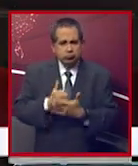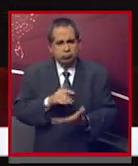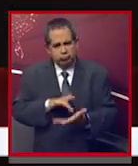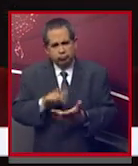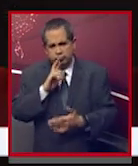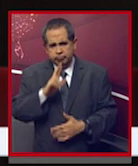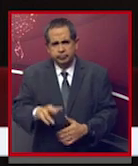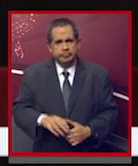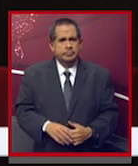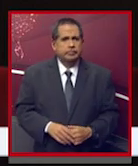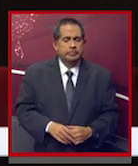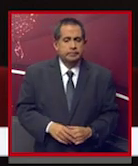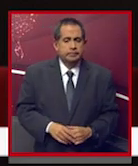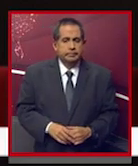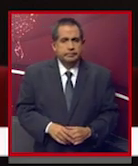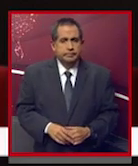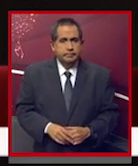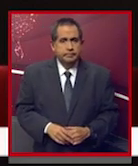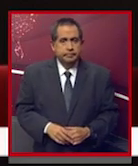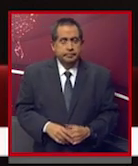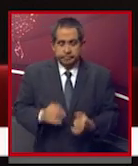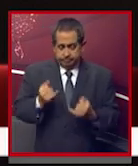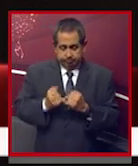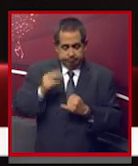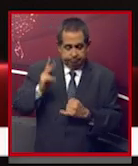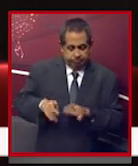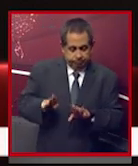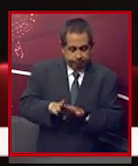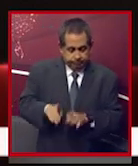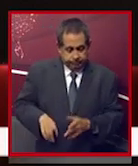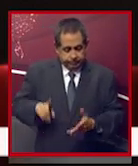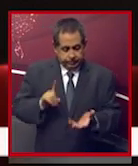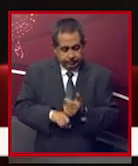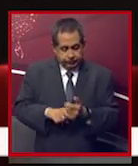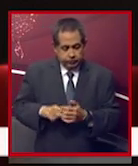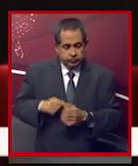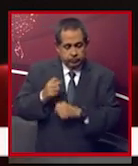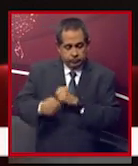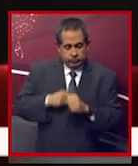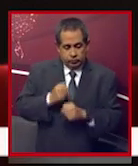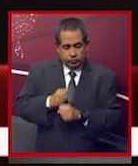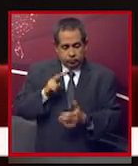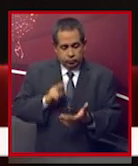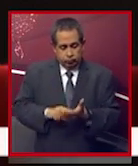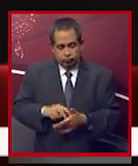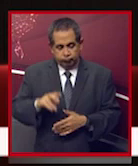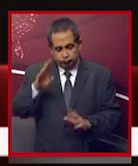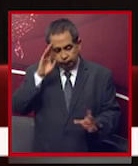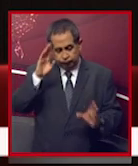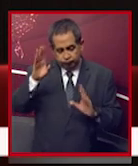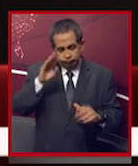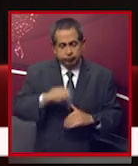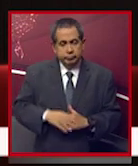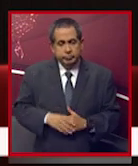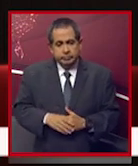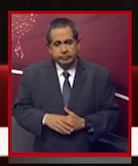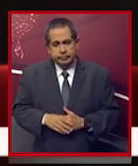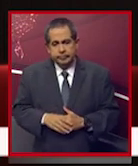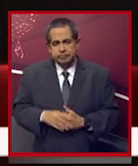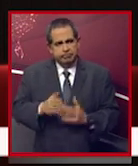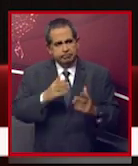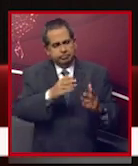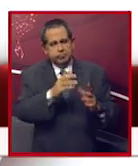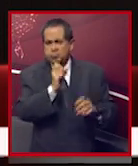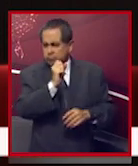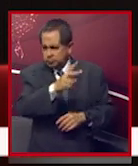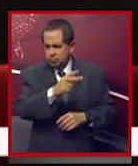de servirle a la patria. Y tal como celebramos la transición del 2000, saludamos sin mezquindad esta nueva